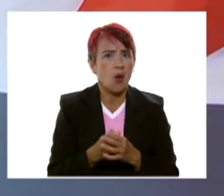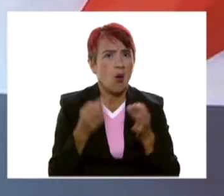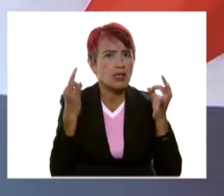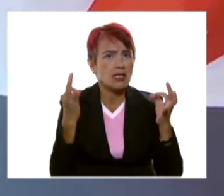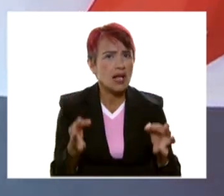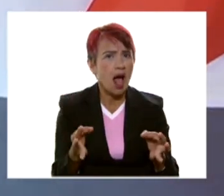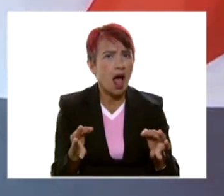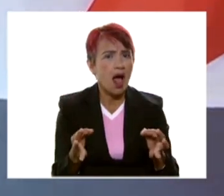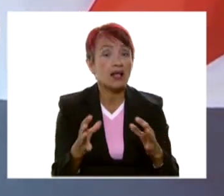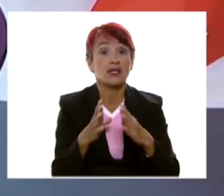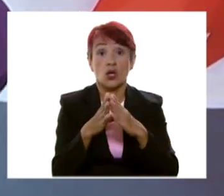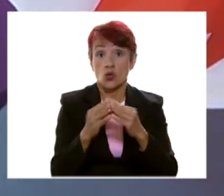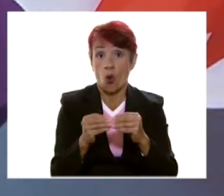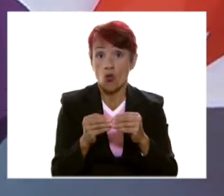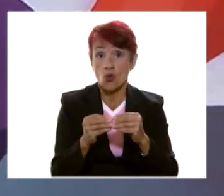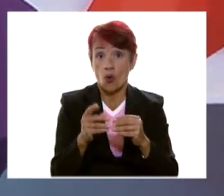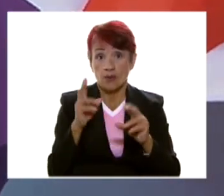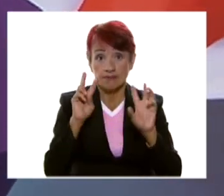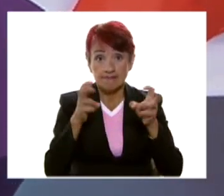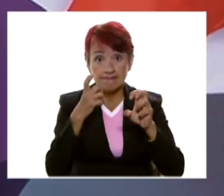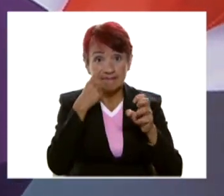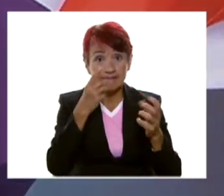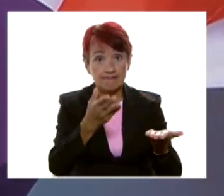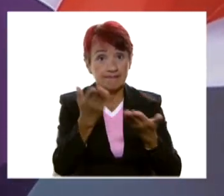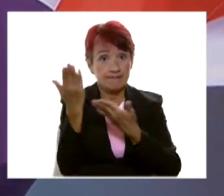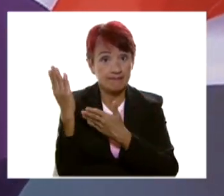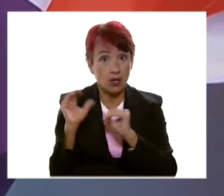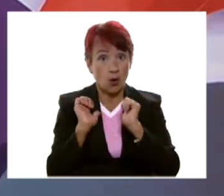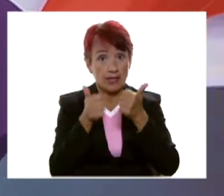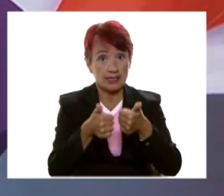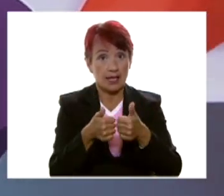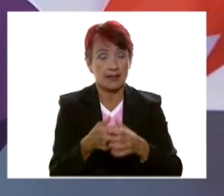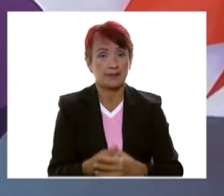originarios. Vamos a caminar hasta la pizarra para comenzar.